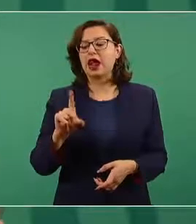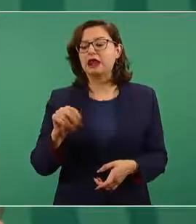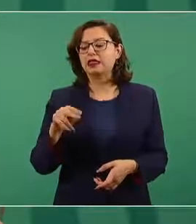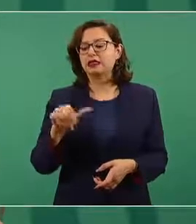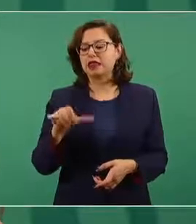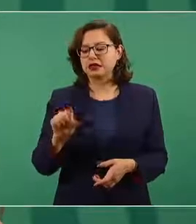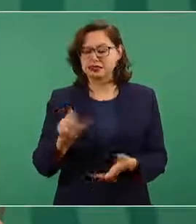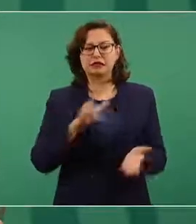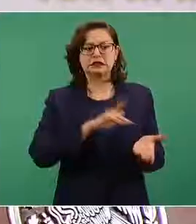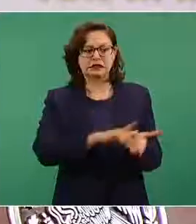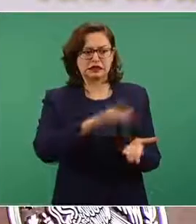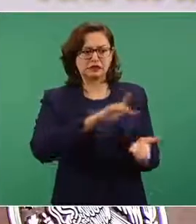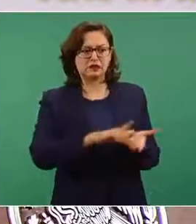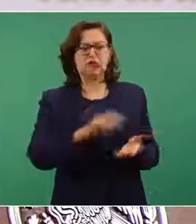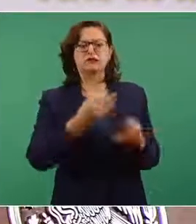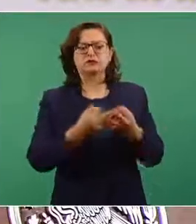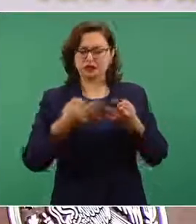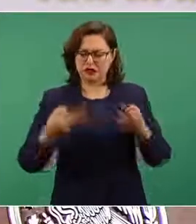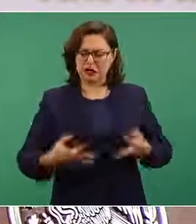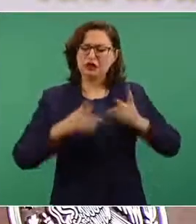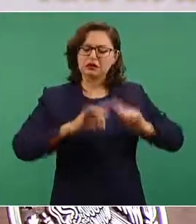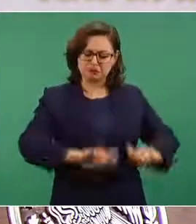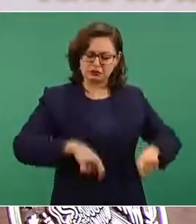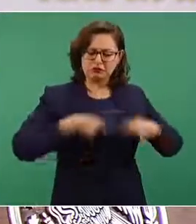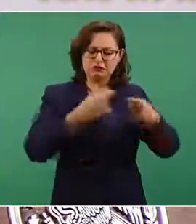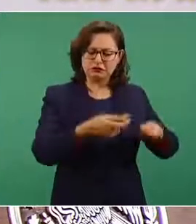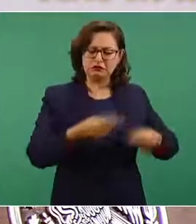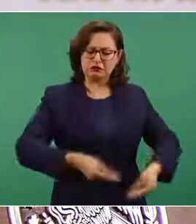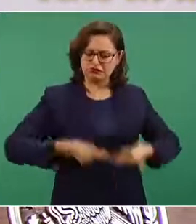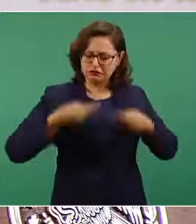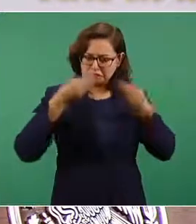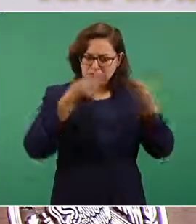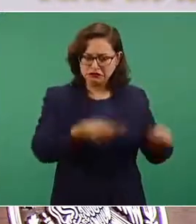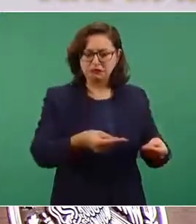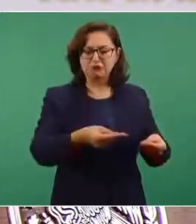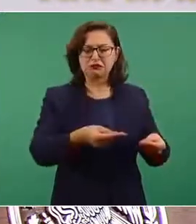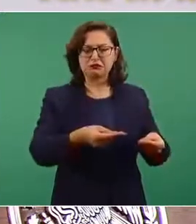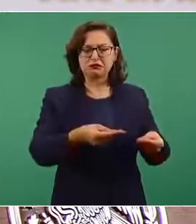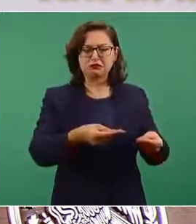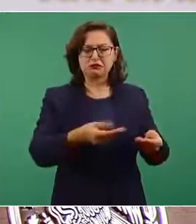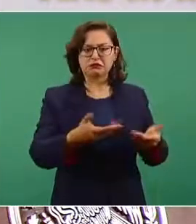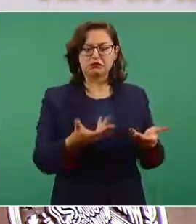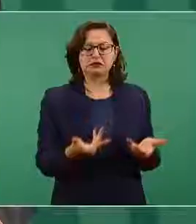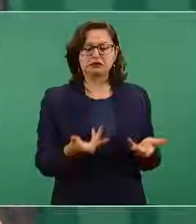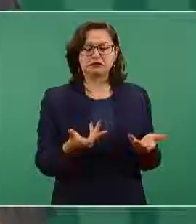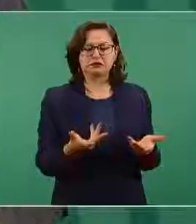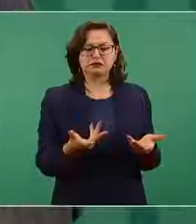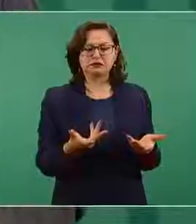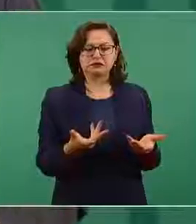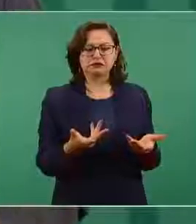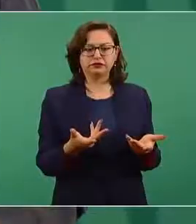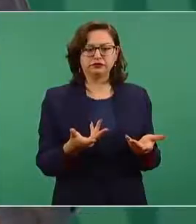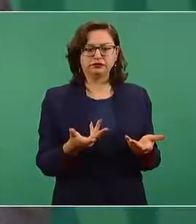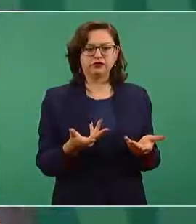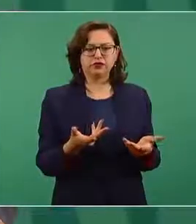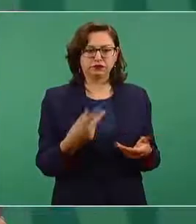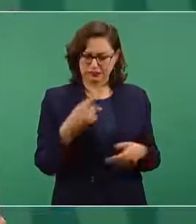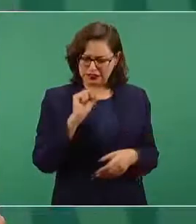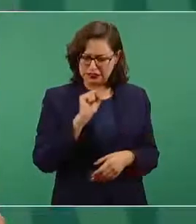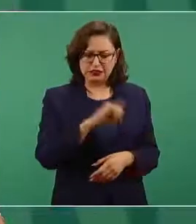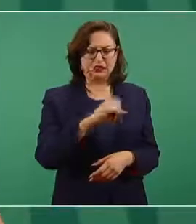les entregó de nuevo tierras, o mejor dicho, les